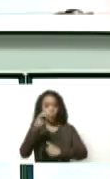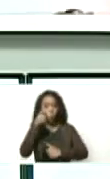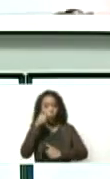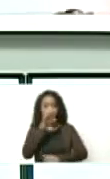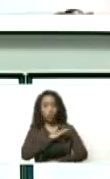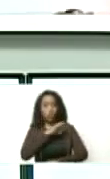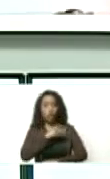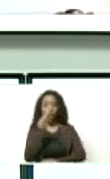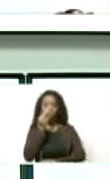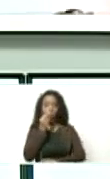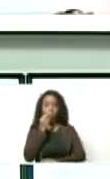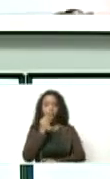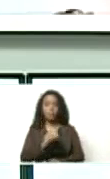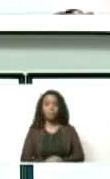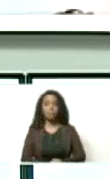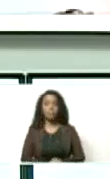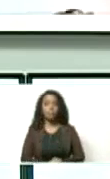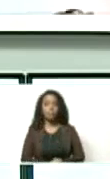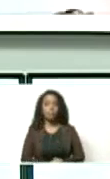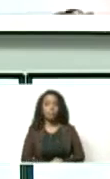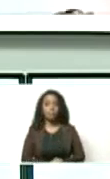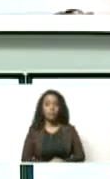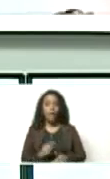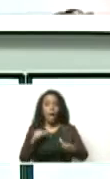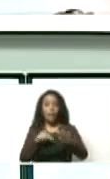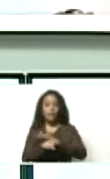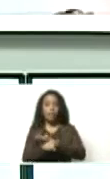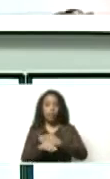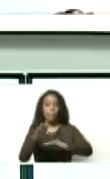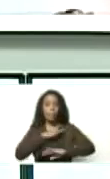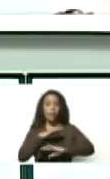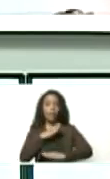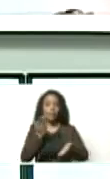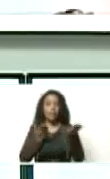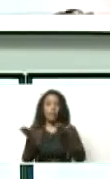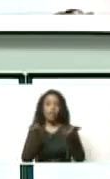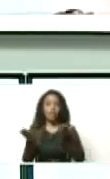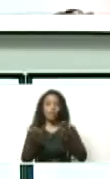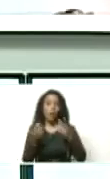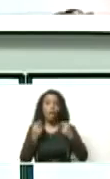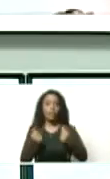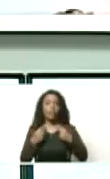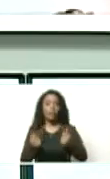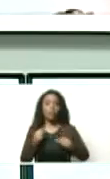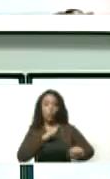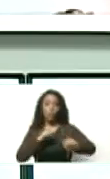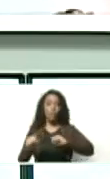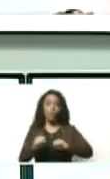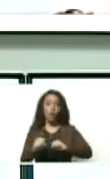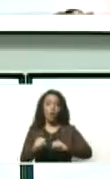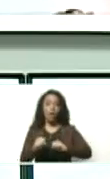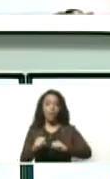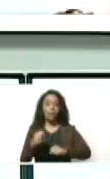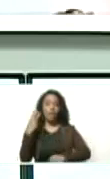soberanía alimentaria nutricional y el acceso a bienes y servicios a través de la activación de la P